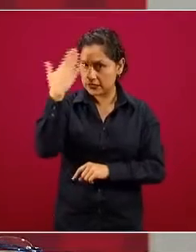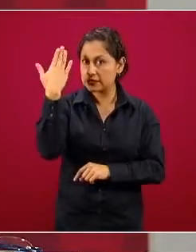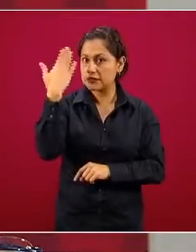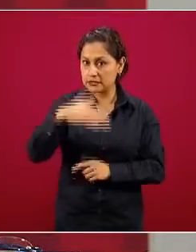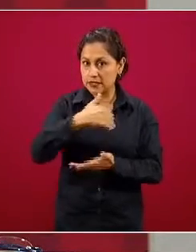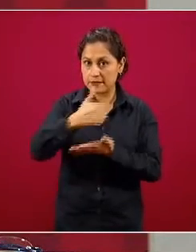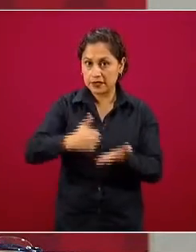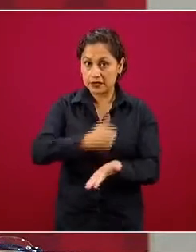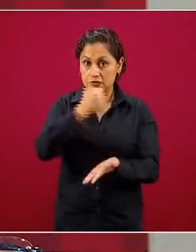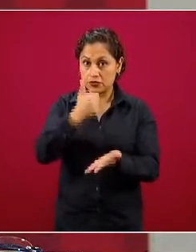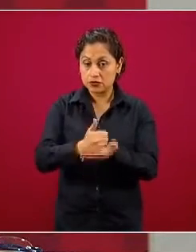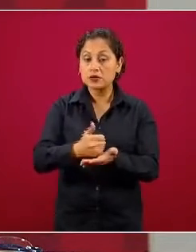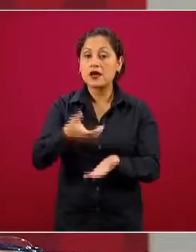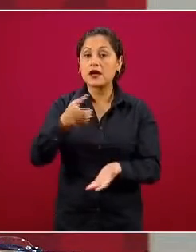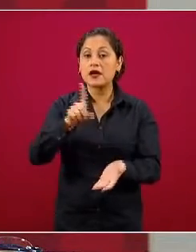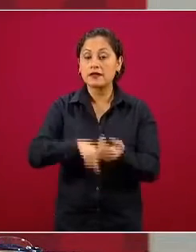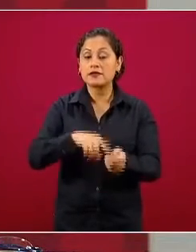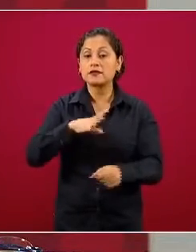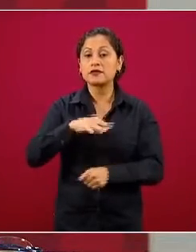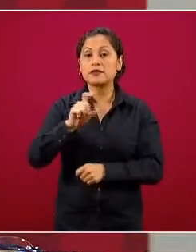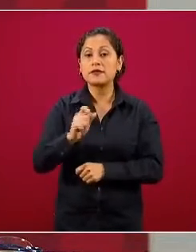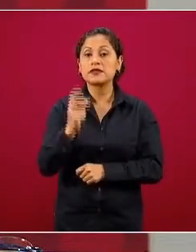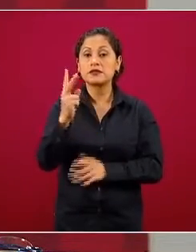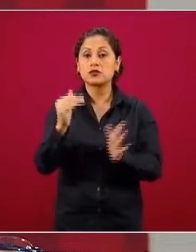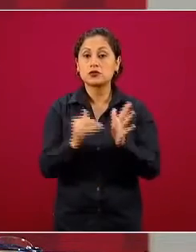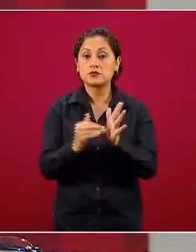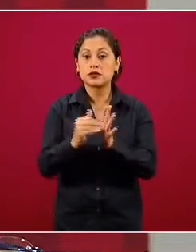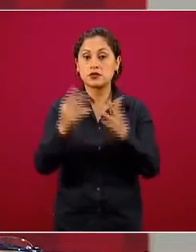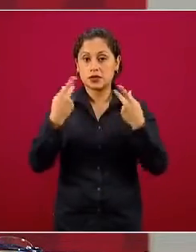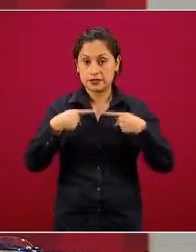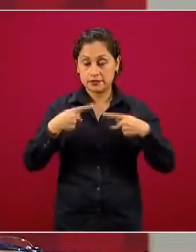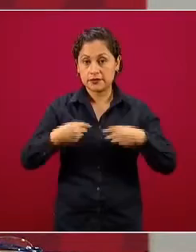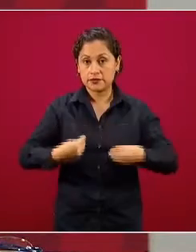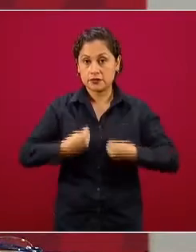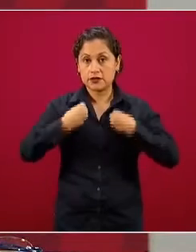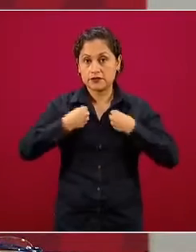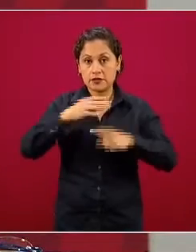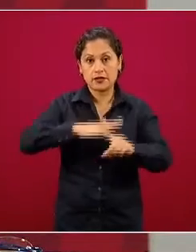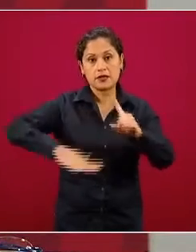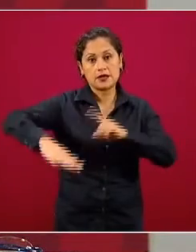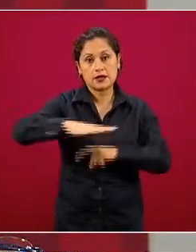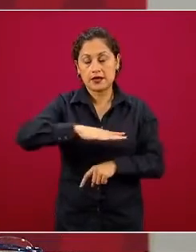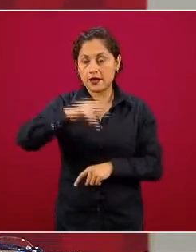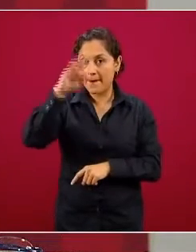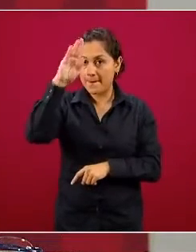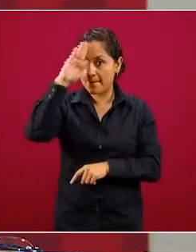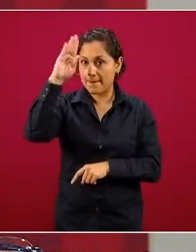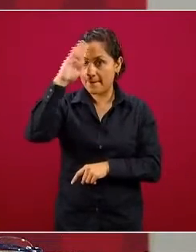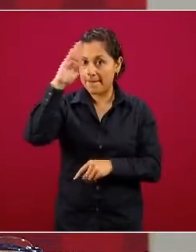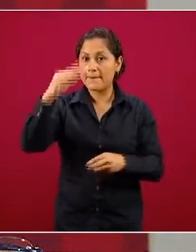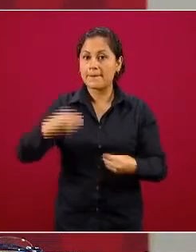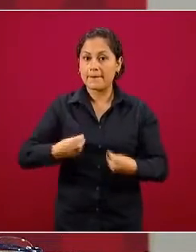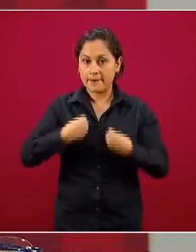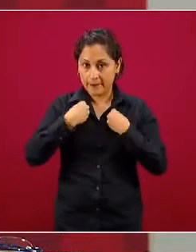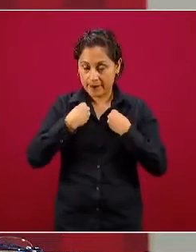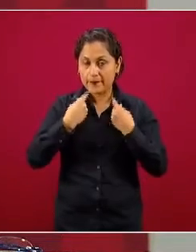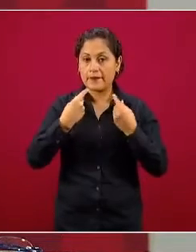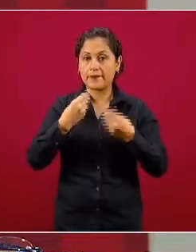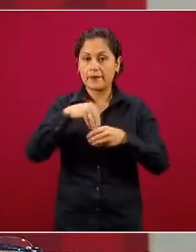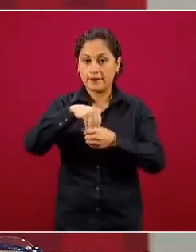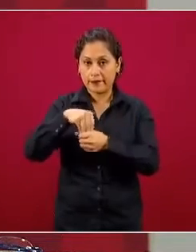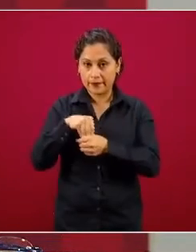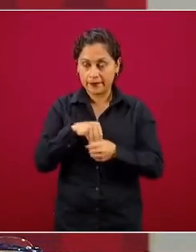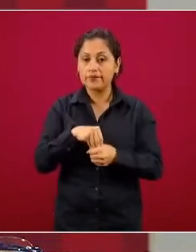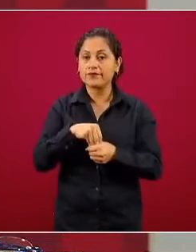tiene 22 millones de habitantes, es una de las zonas más pobladas del planeta, y es difícil analizar de